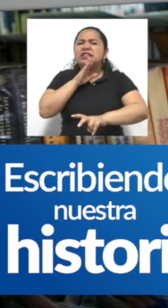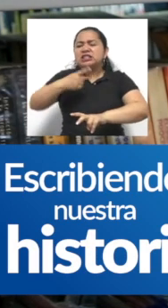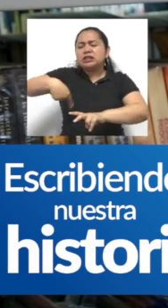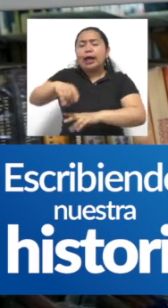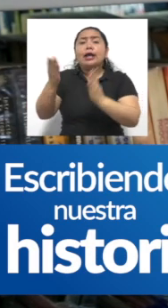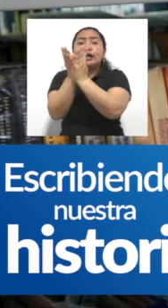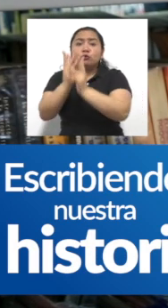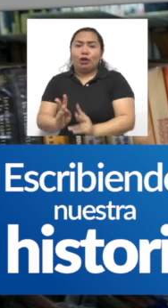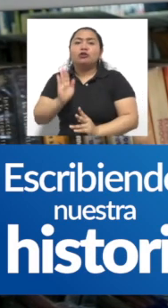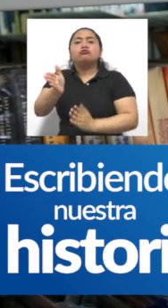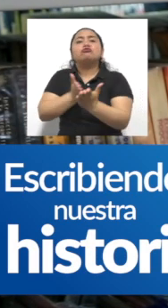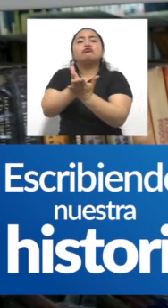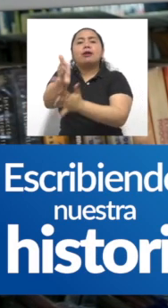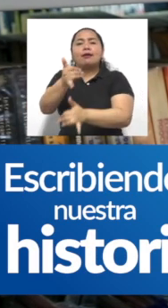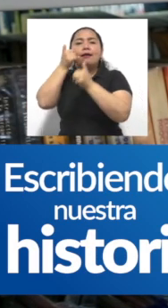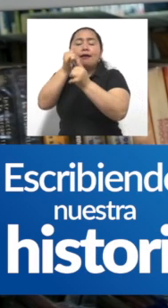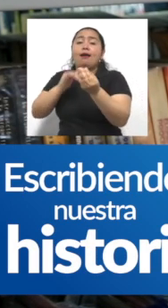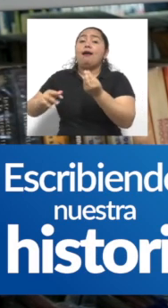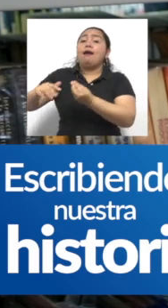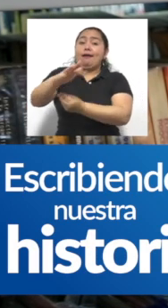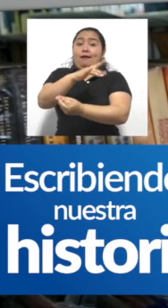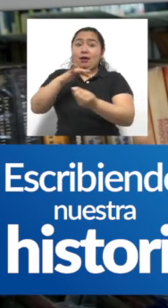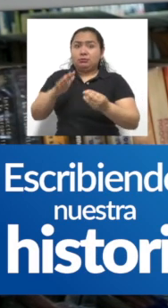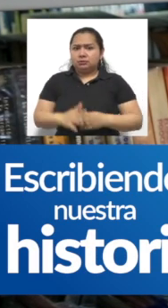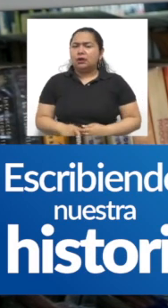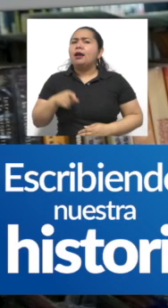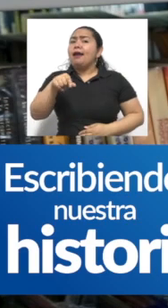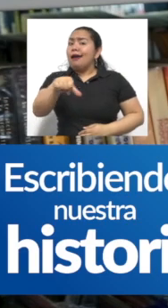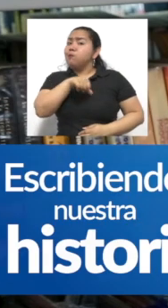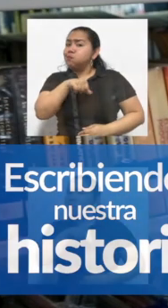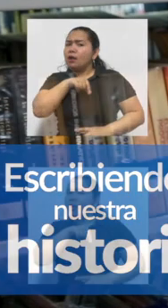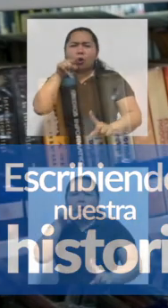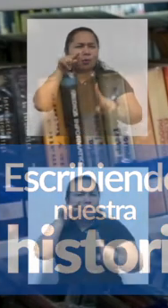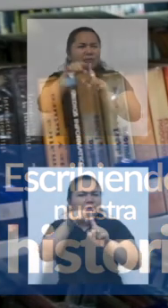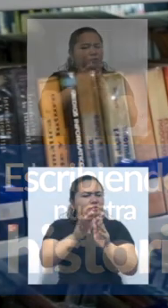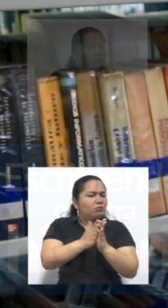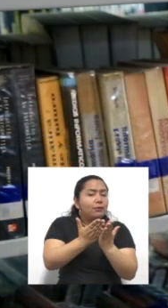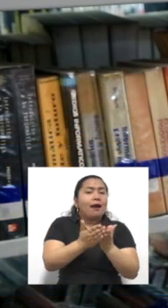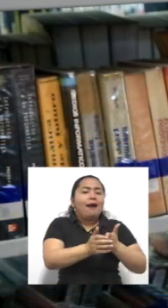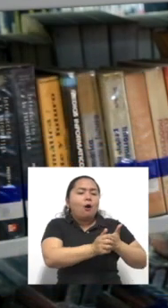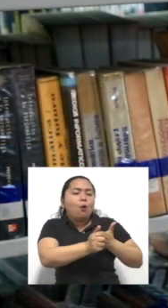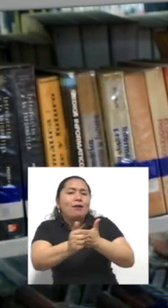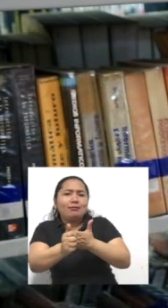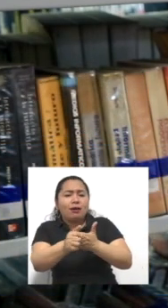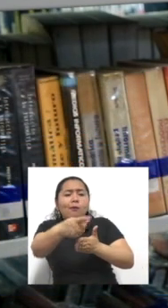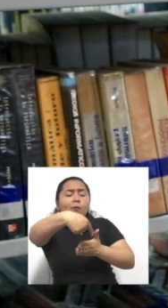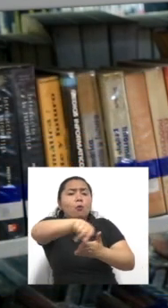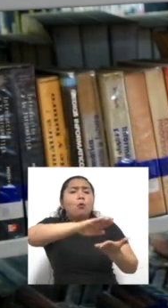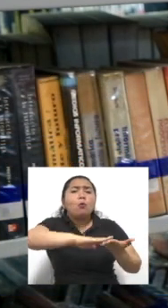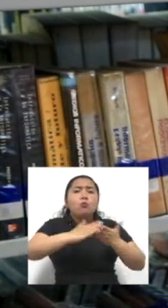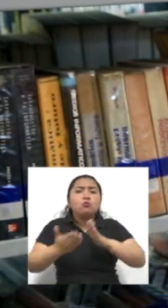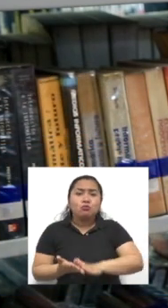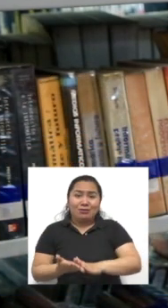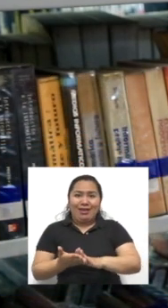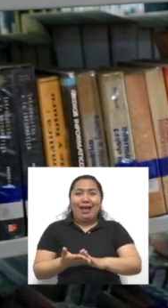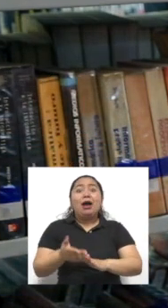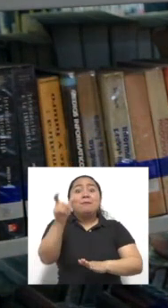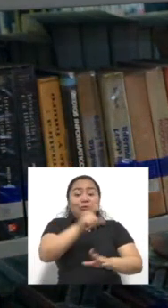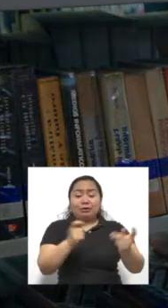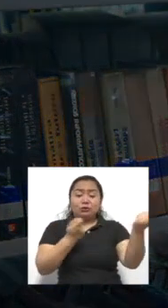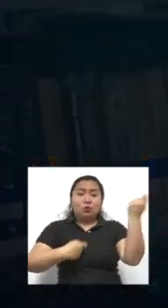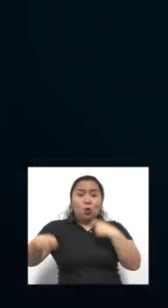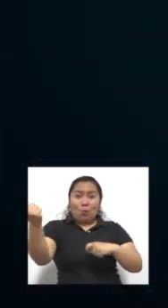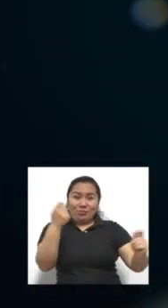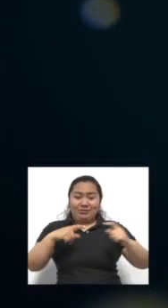investigación estudiantil del programa de Ingeniería Ambiental, el cual tiene por objetivo orientar a toda la comunidad